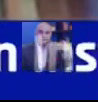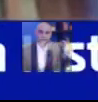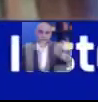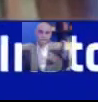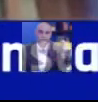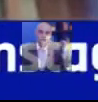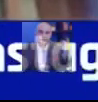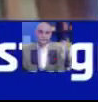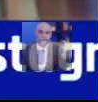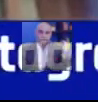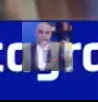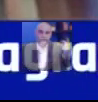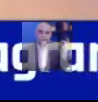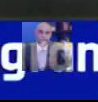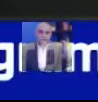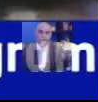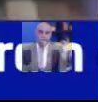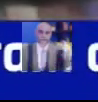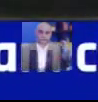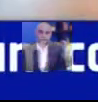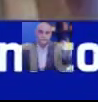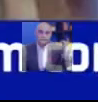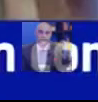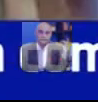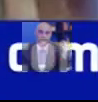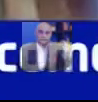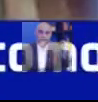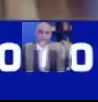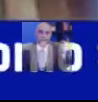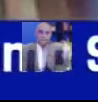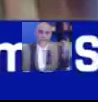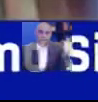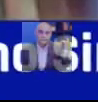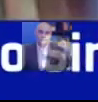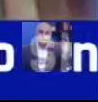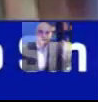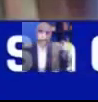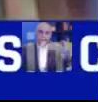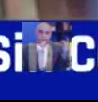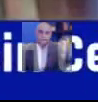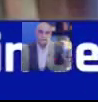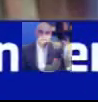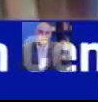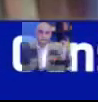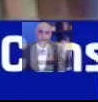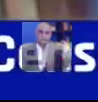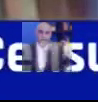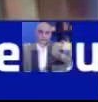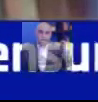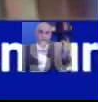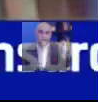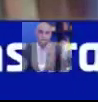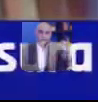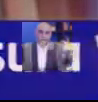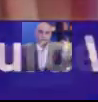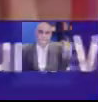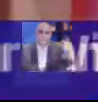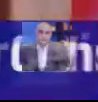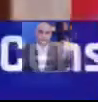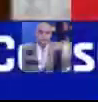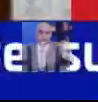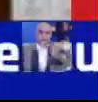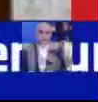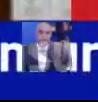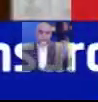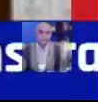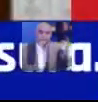más allá de ministro, ha sido un jurista muy coherente en toda su vida laboral, académica y ahora judicial,